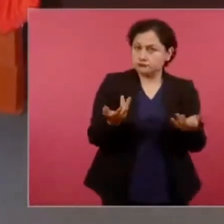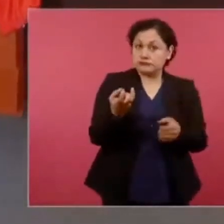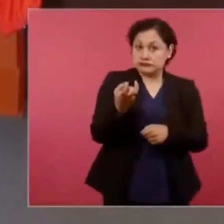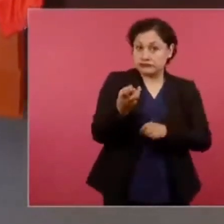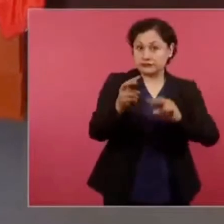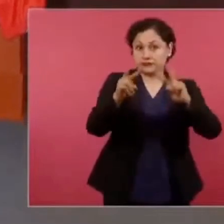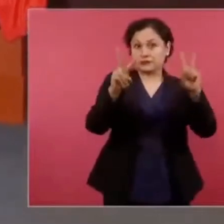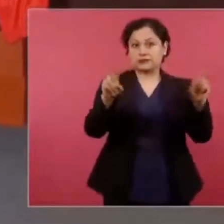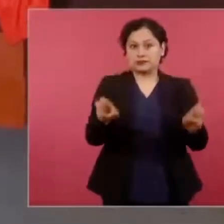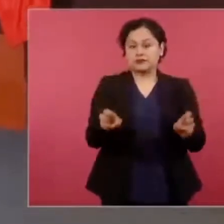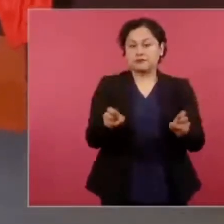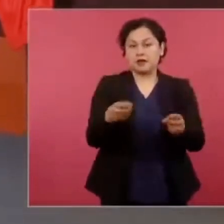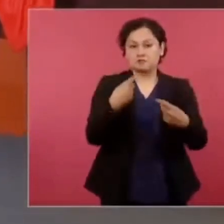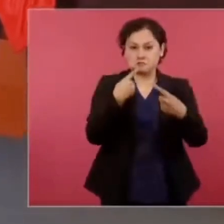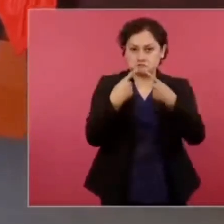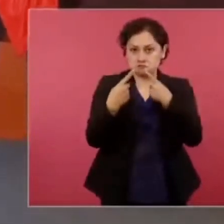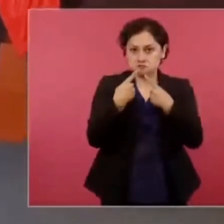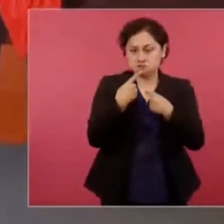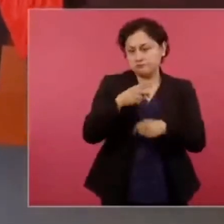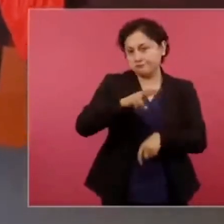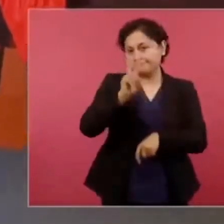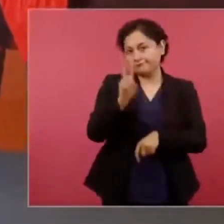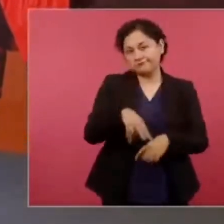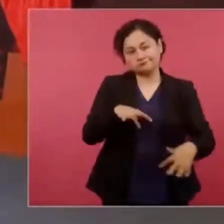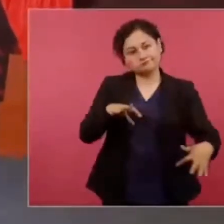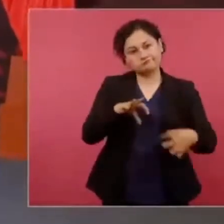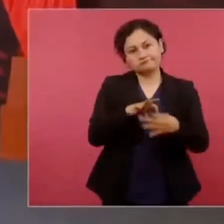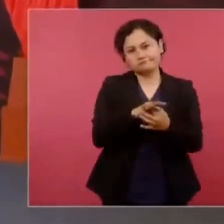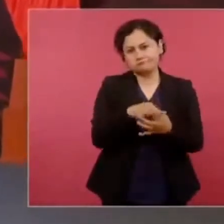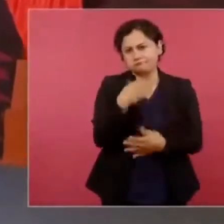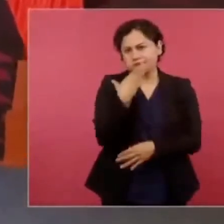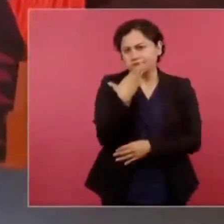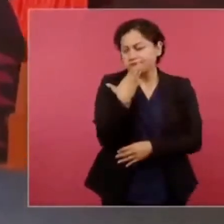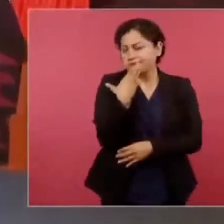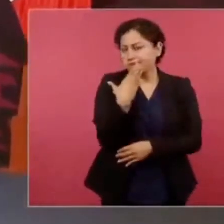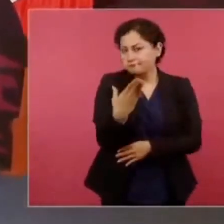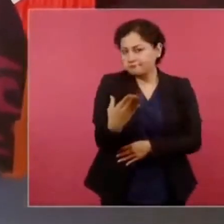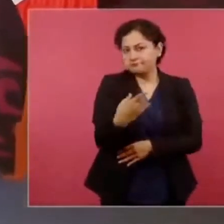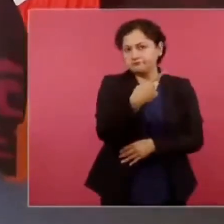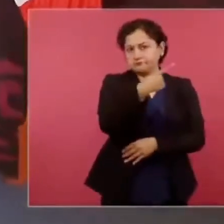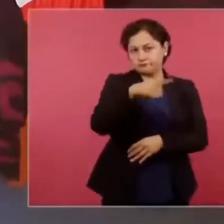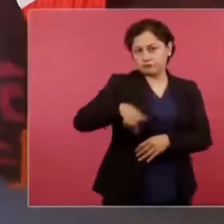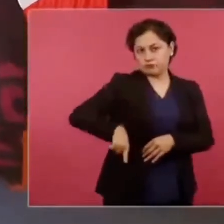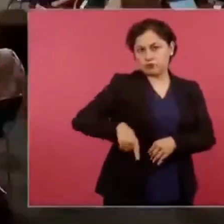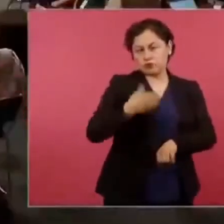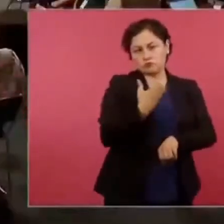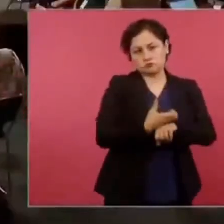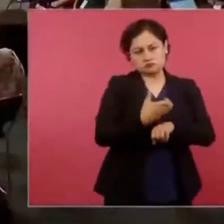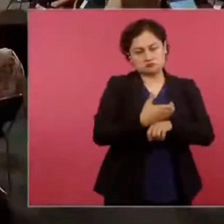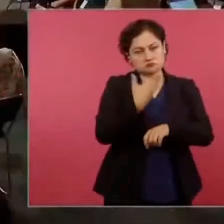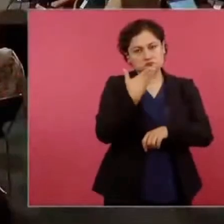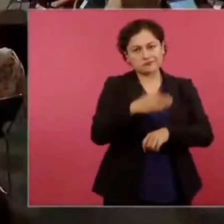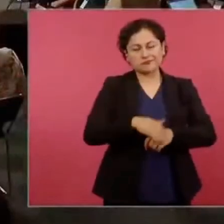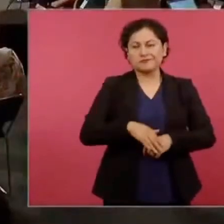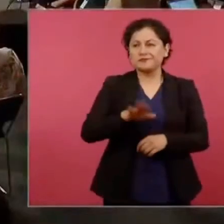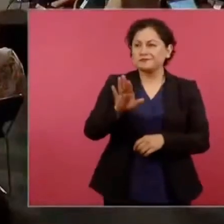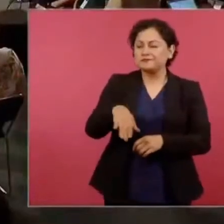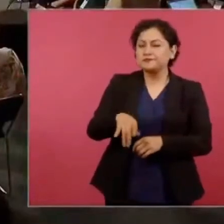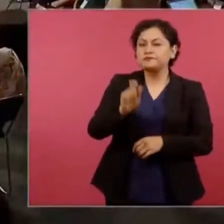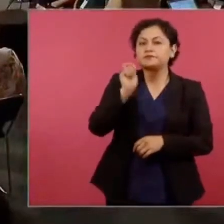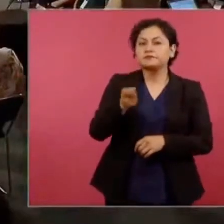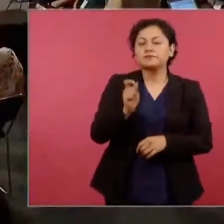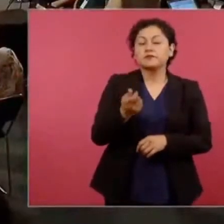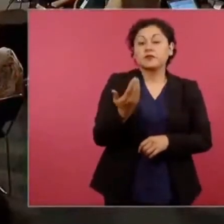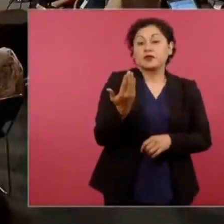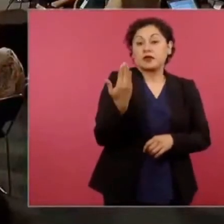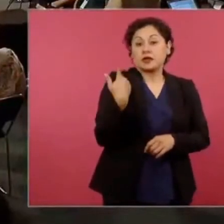y es muy buena la relación con el gobierno de Estados Unidos. ¿Hubo alguna petición concreta? Hace unos